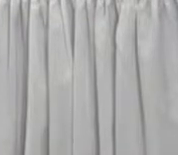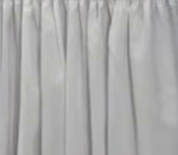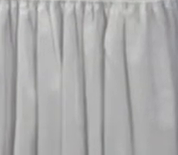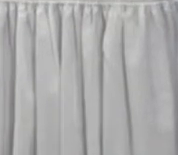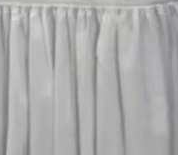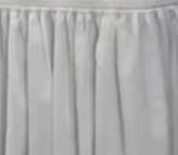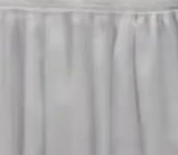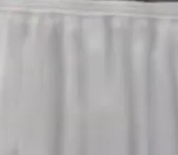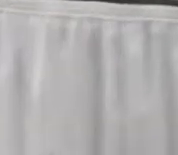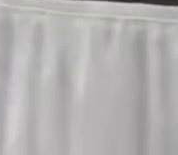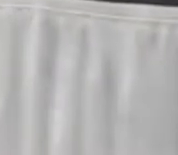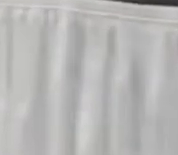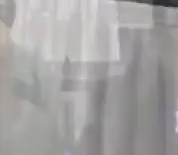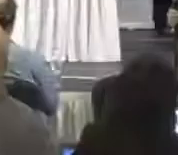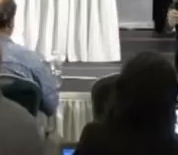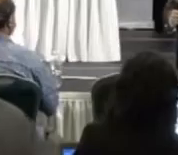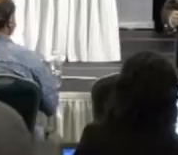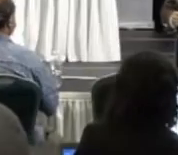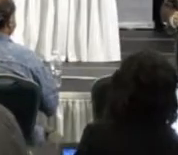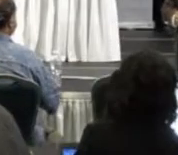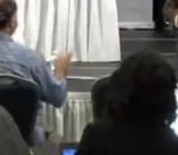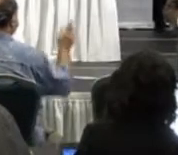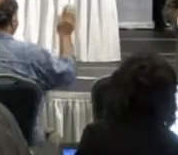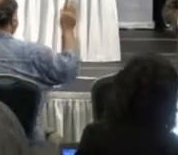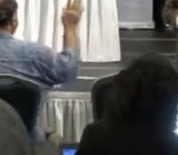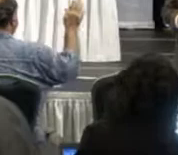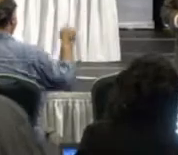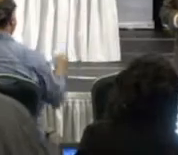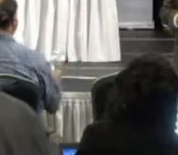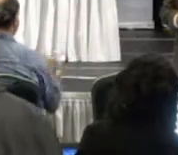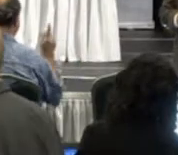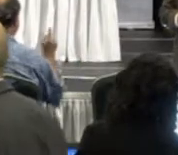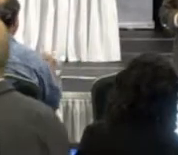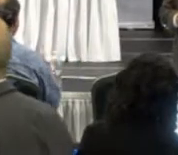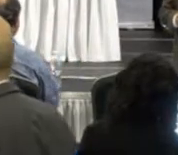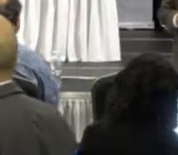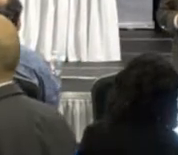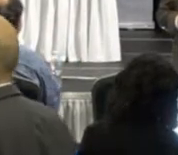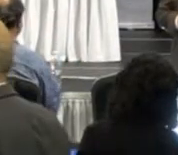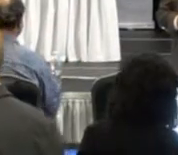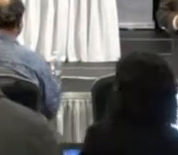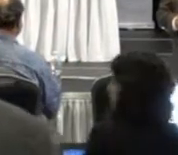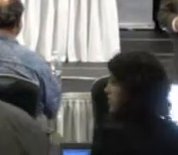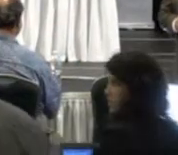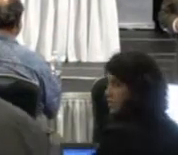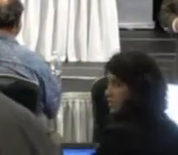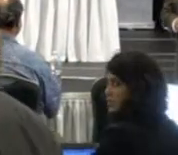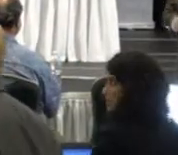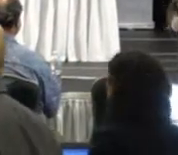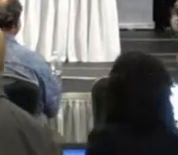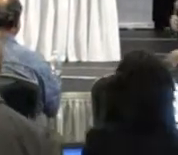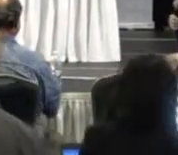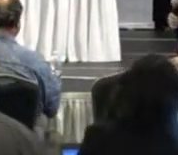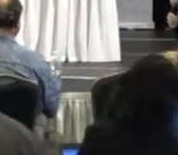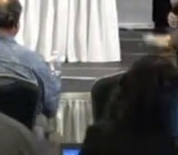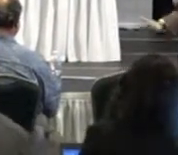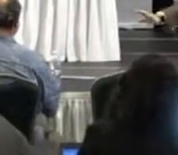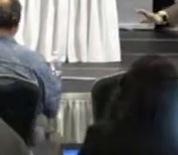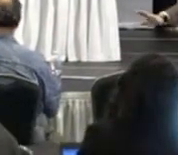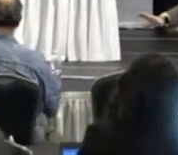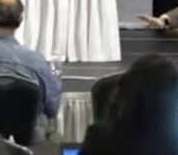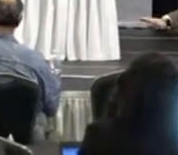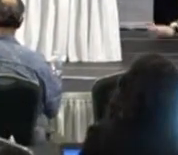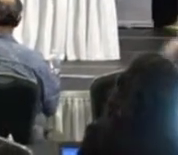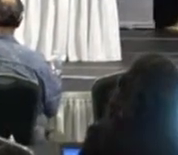Se justifica se necesita el préstamo del Tesoro del Congreso y que el Tesoro tiene aguantado.